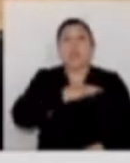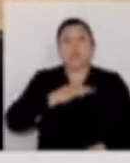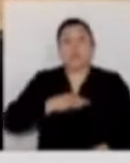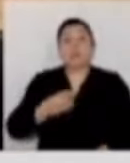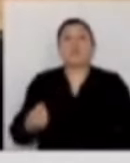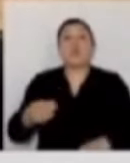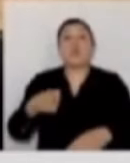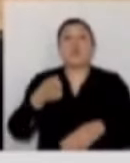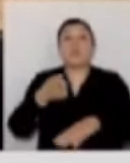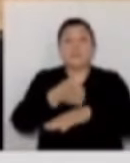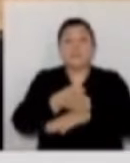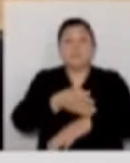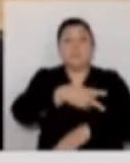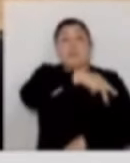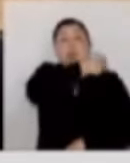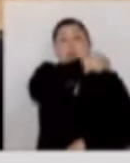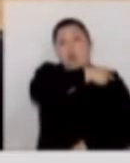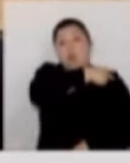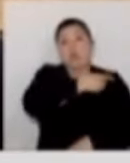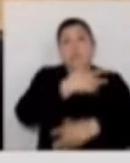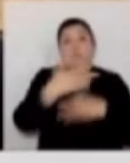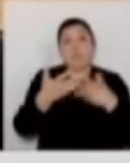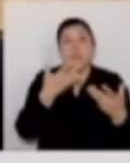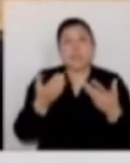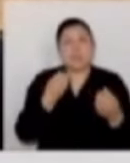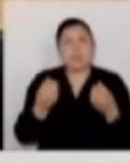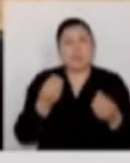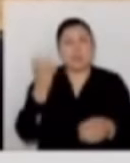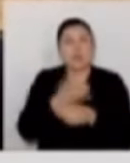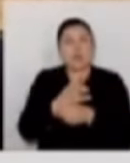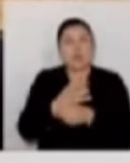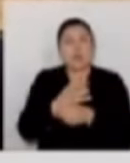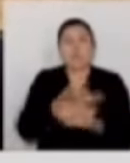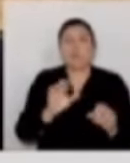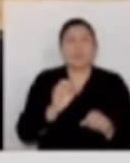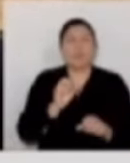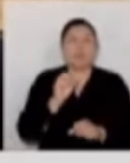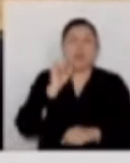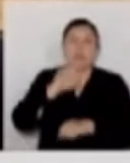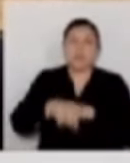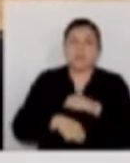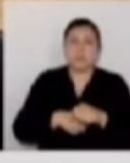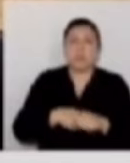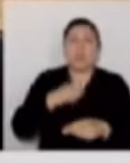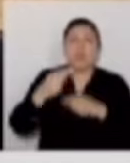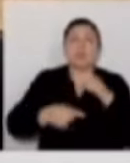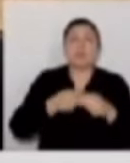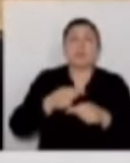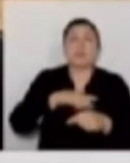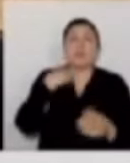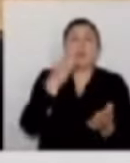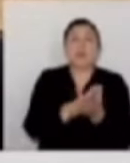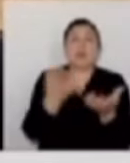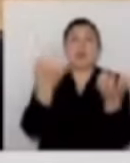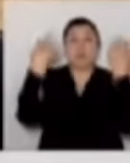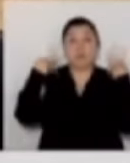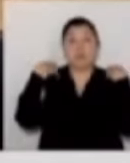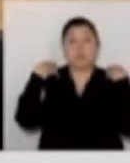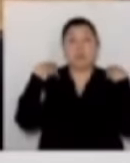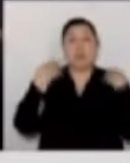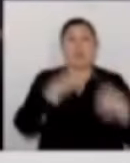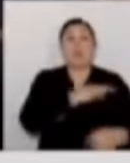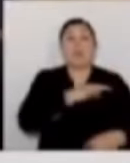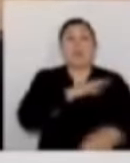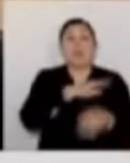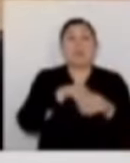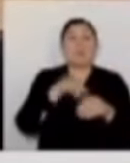en antofagasta con la delincuencia porque de verdad ya es insostenible la próxima muerte que suceda va a ser responsabilidad tanto de la ministra del interior tanto del